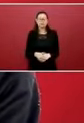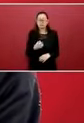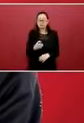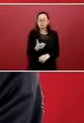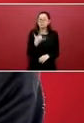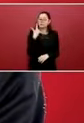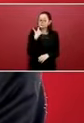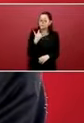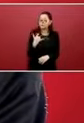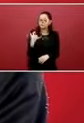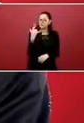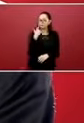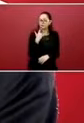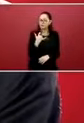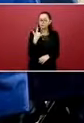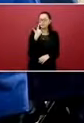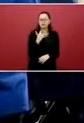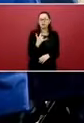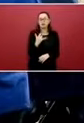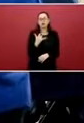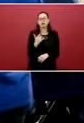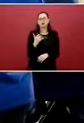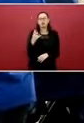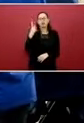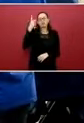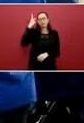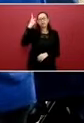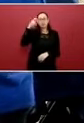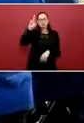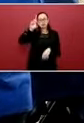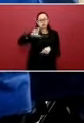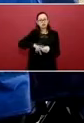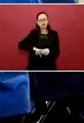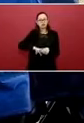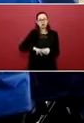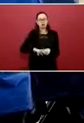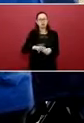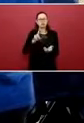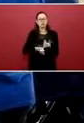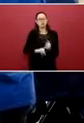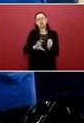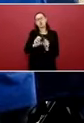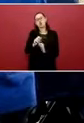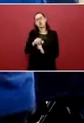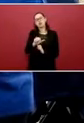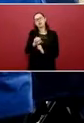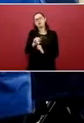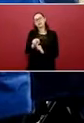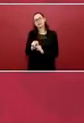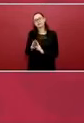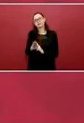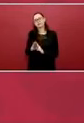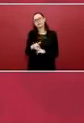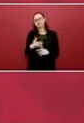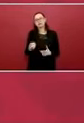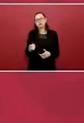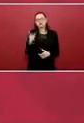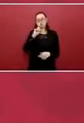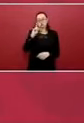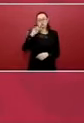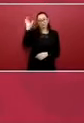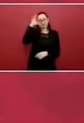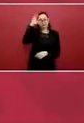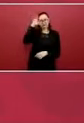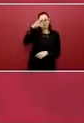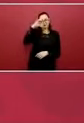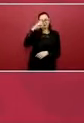estamos haciendo. La directora del CONACYT es una científica.